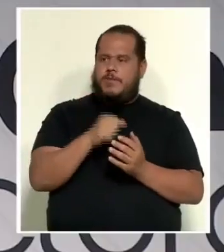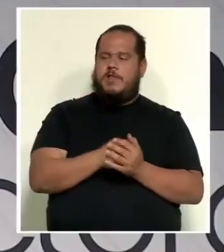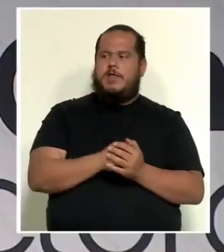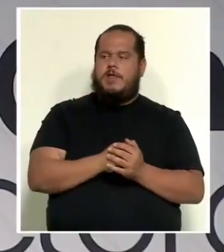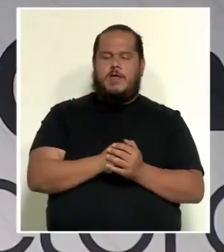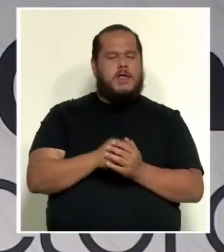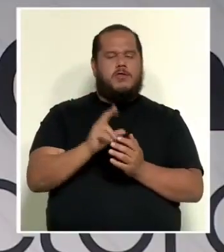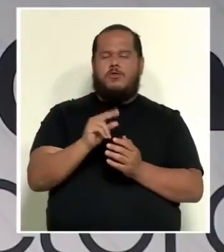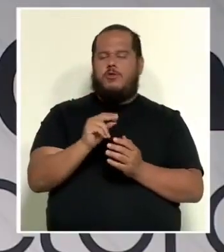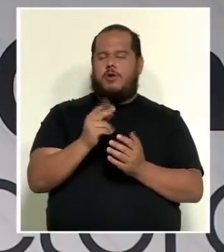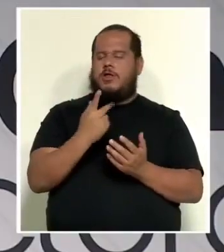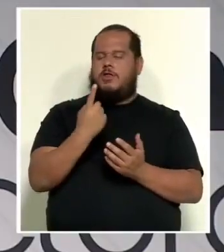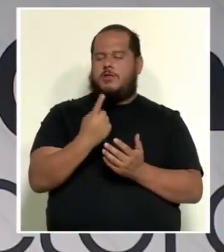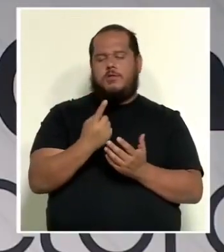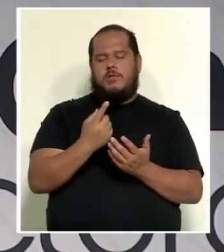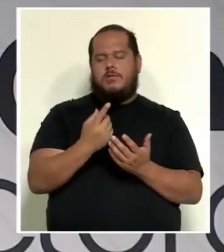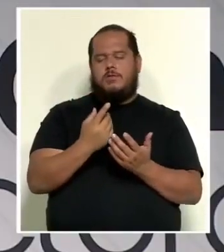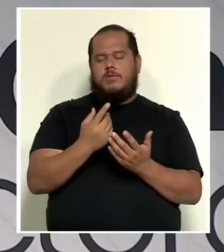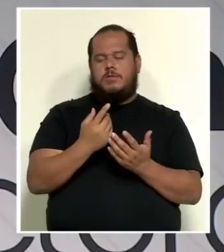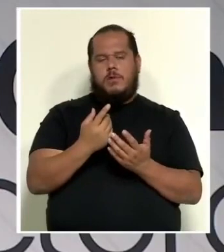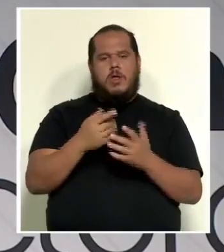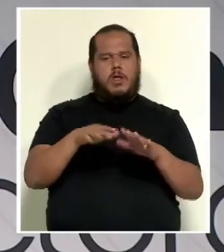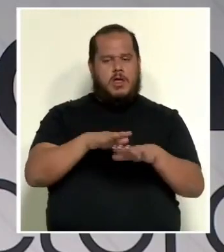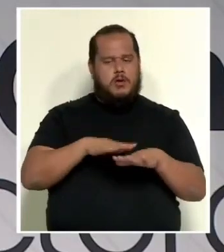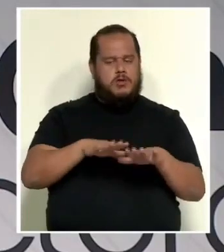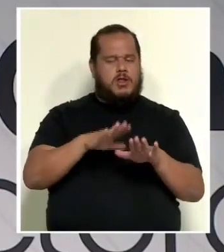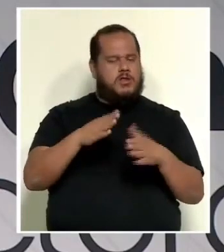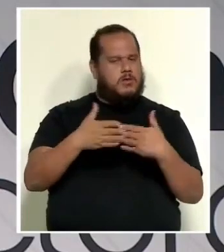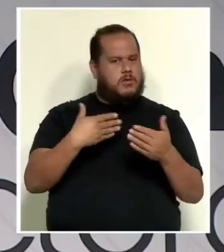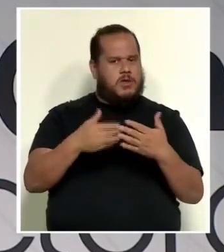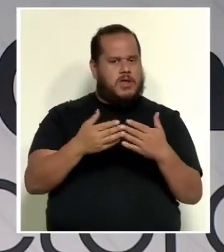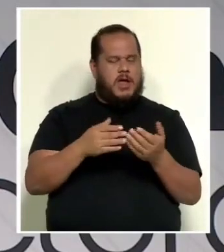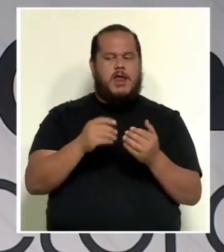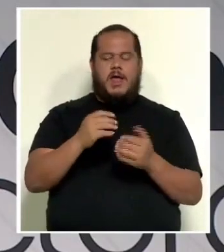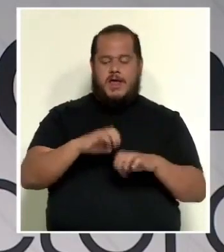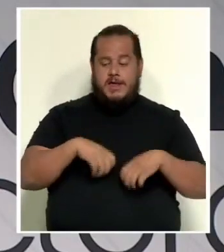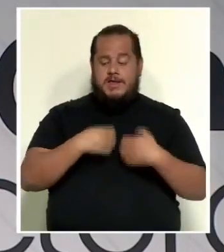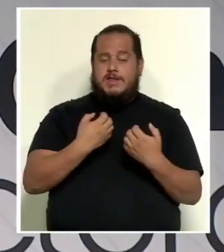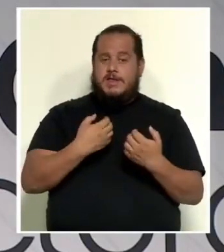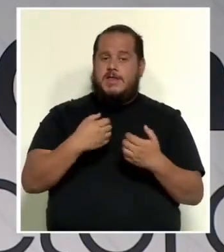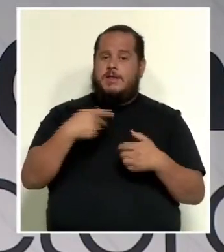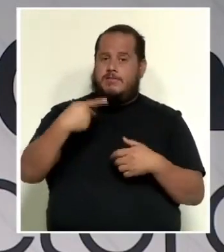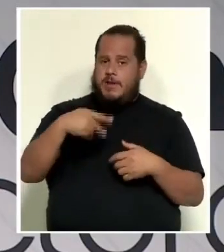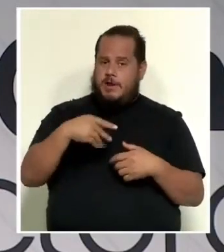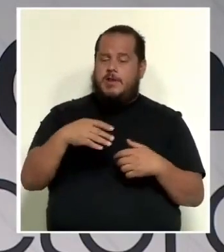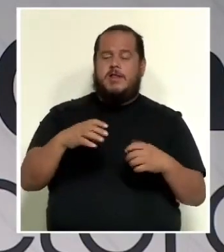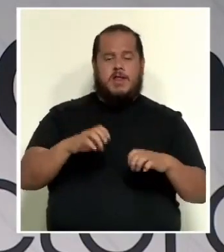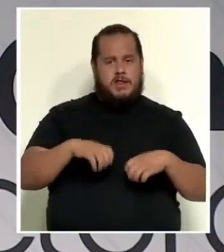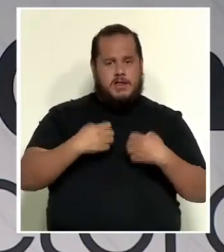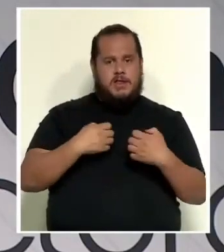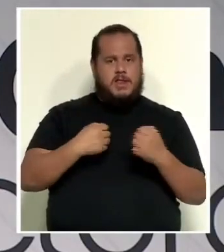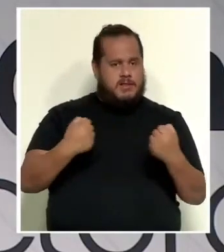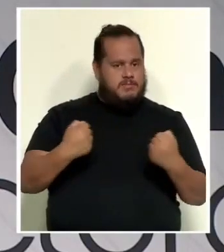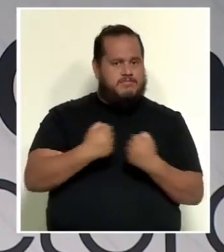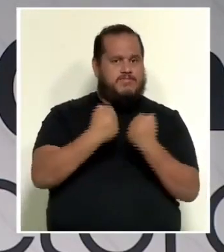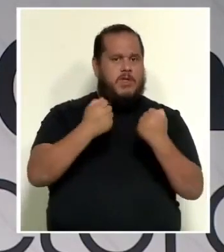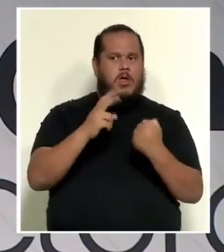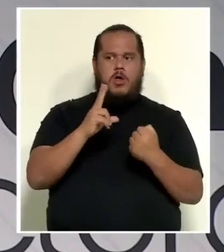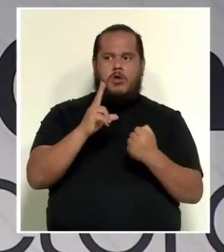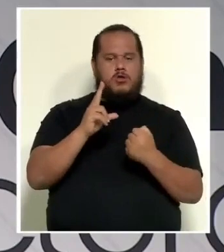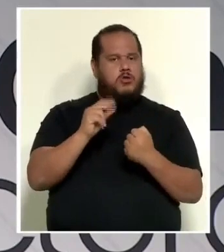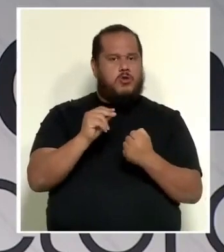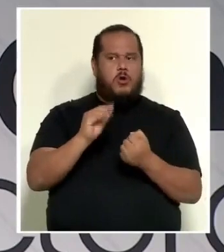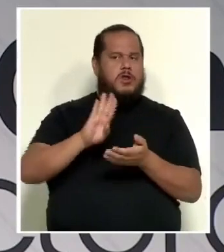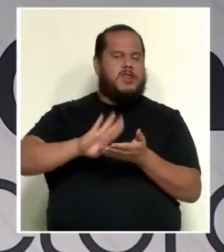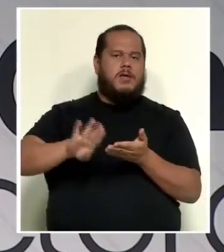no es un contexto, digamos, cualquiera. Hay peligros, hay desafíos. No estamos necesariamente